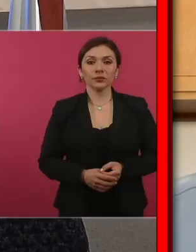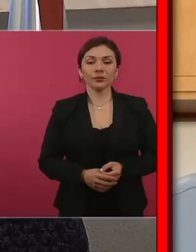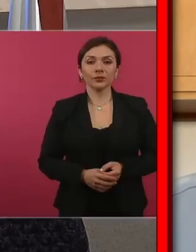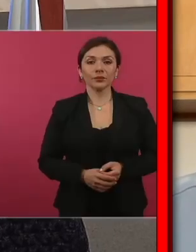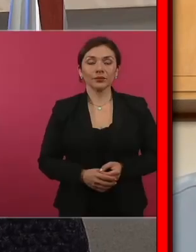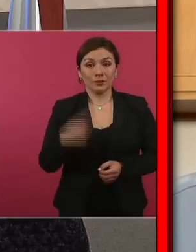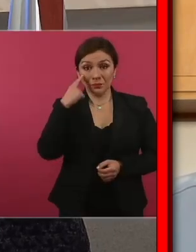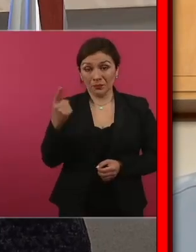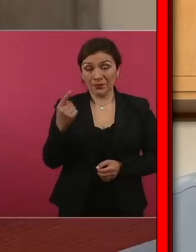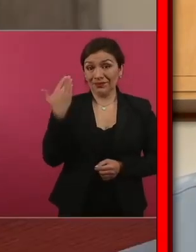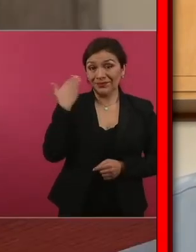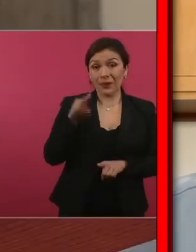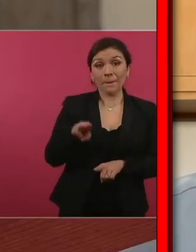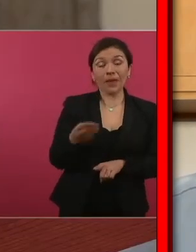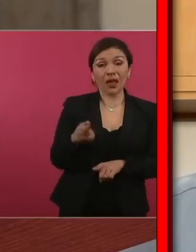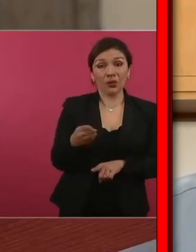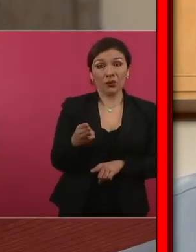pero en mayo